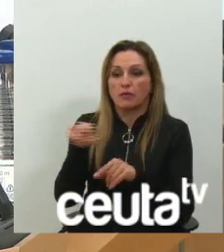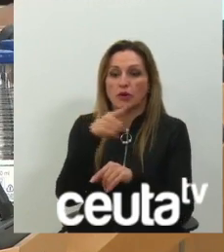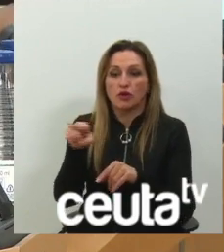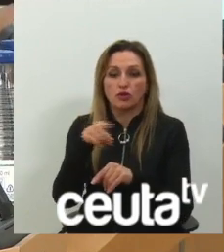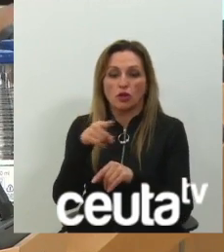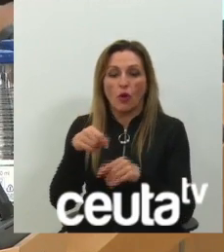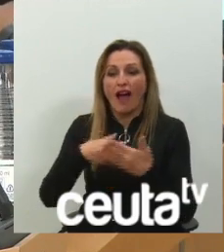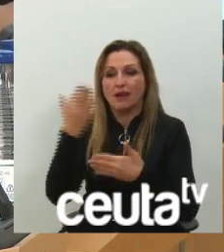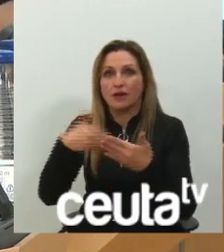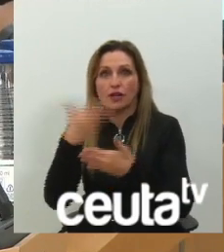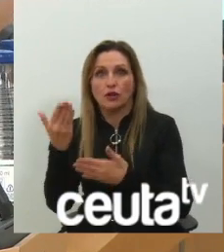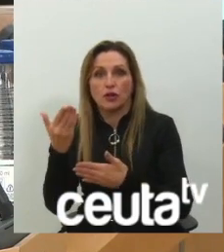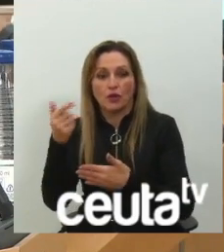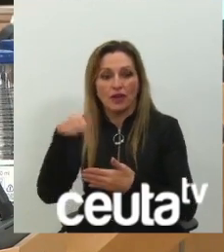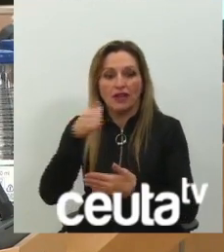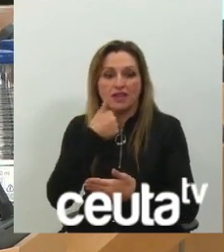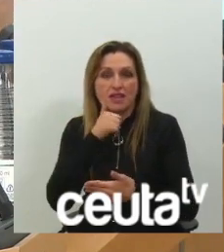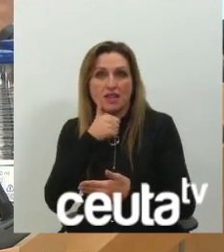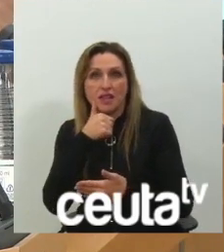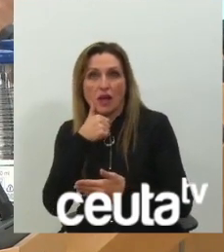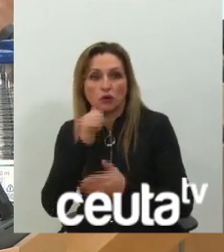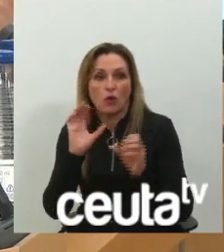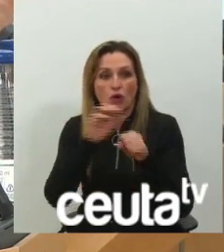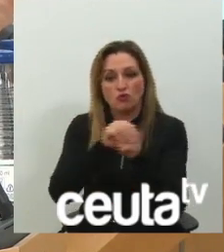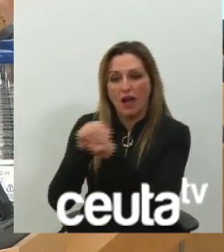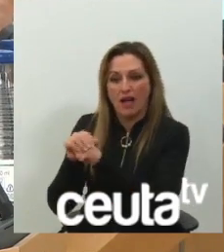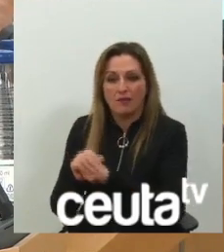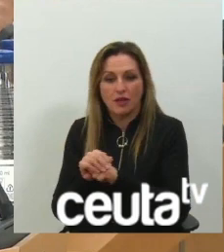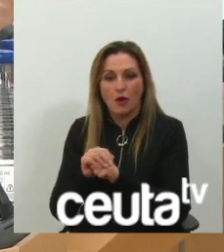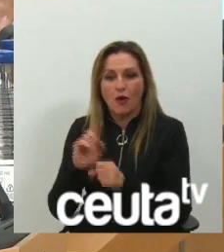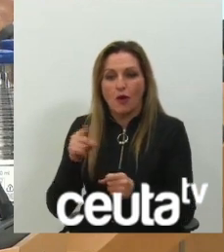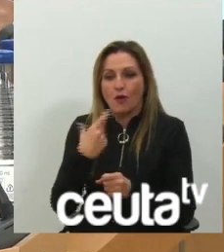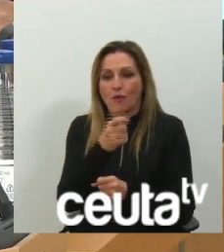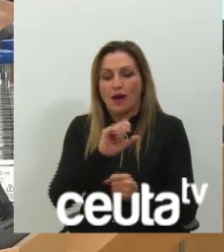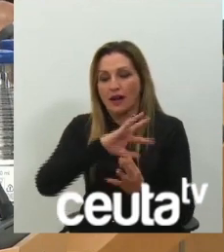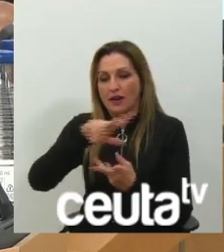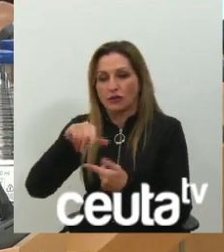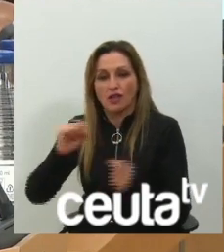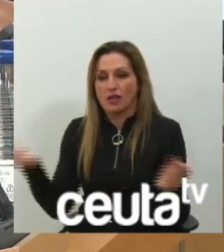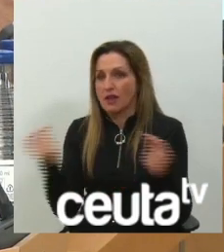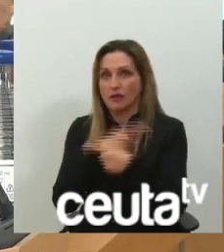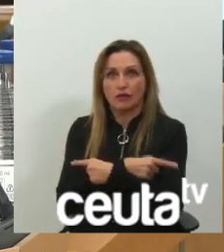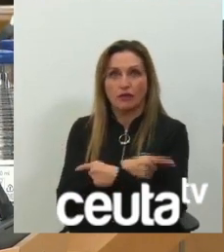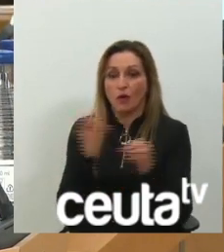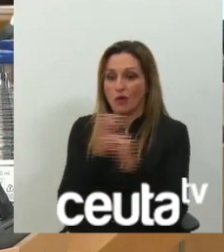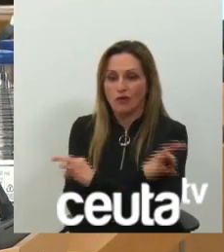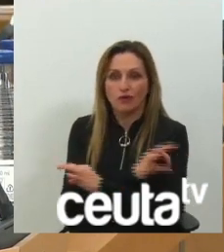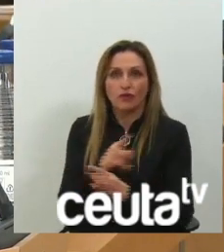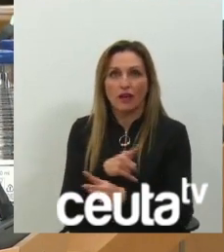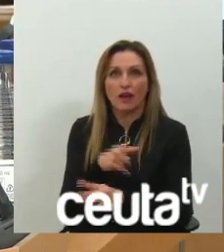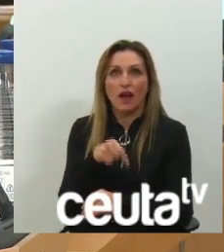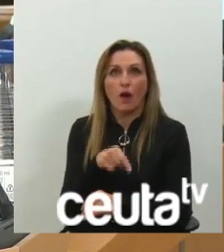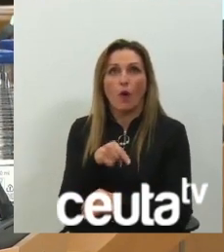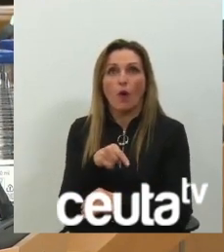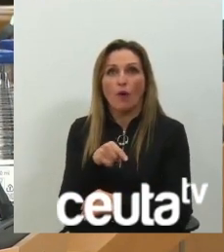al señor montero o al señor echarri oa sus amigos de la prensa para tergiversar lo todo como hace el partido popular que coge un tweet mío del día